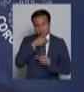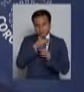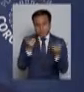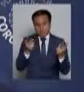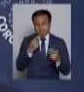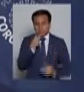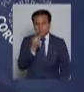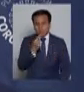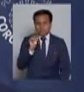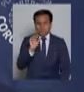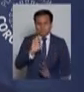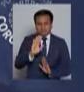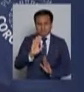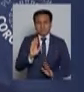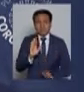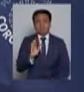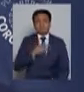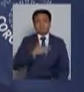que